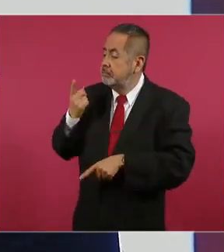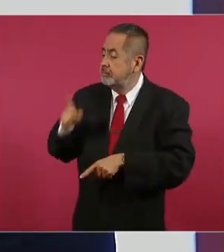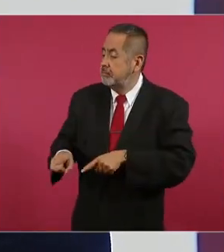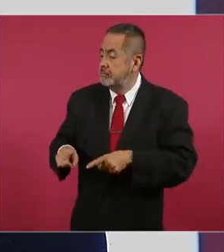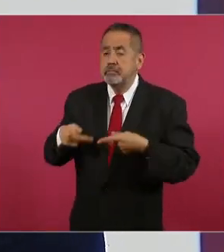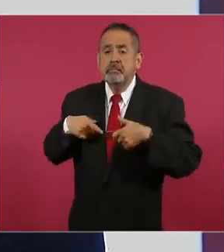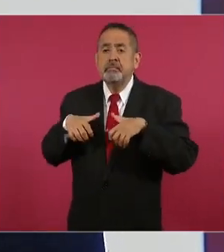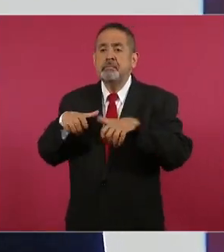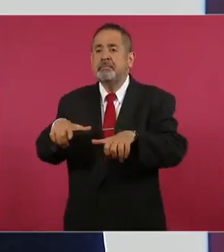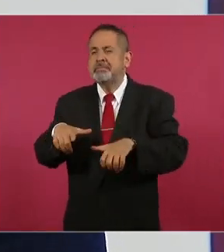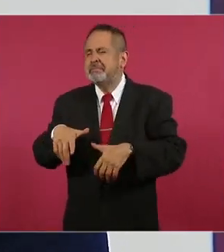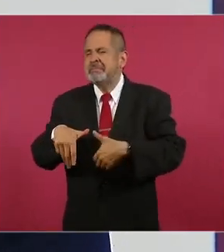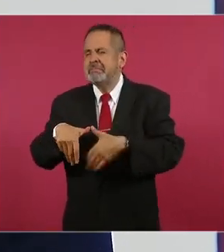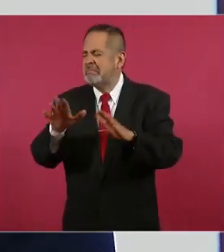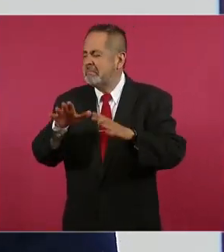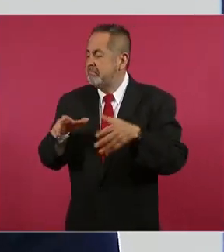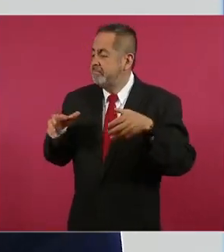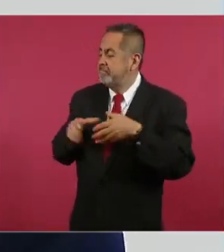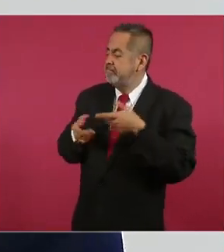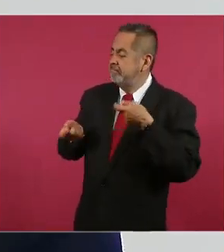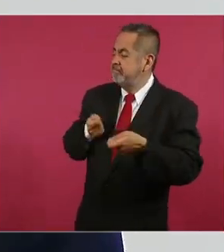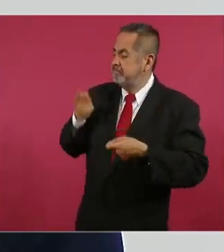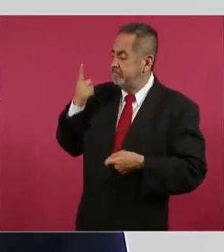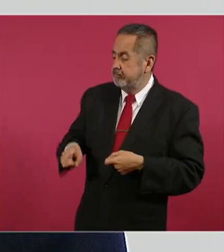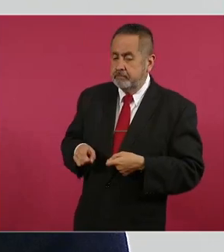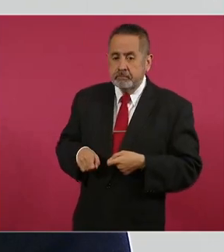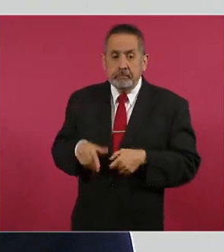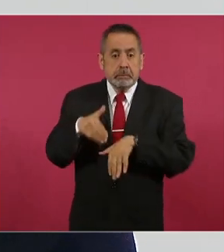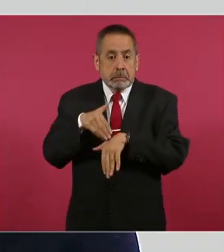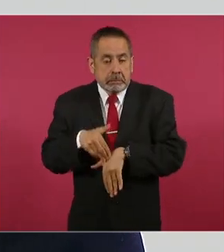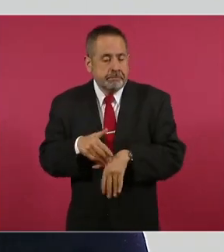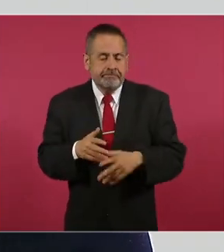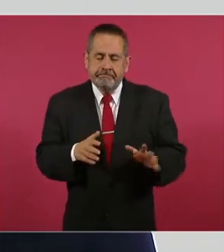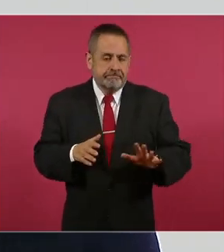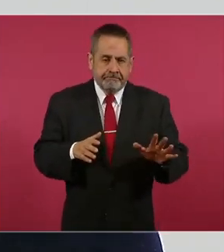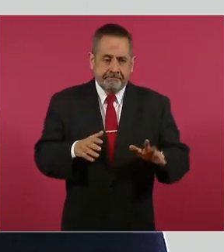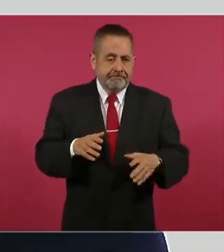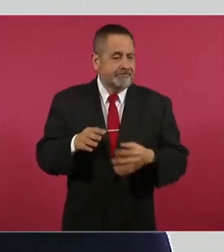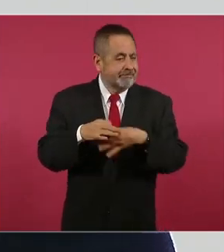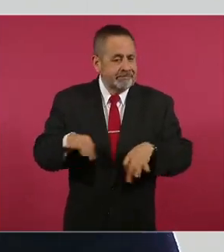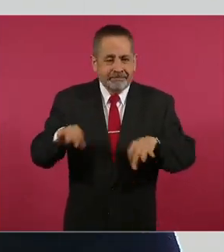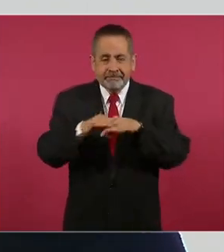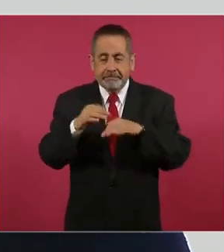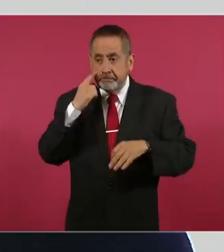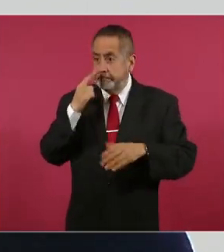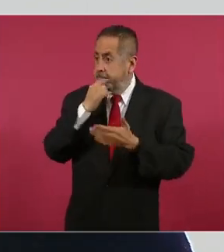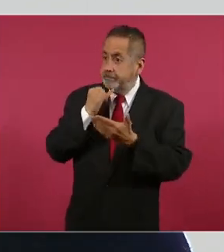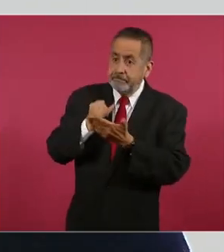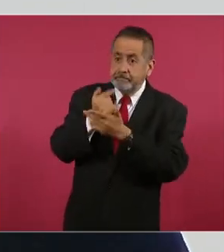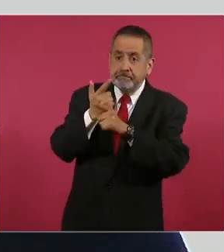pueblo no existía. La democracia es el gobierno del pueblo y para el pueblo.